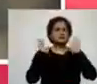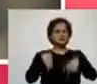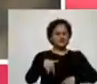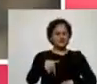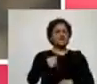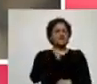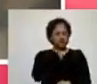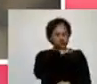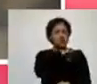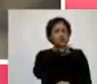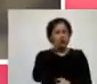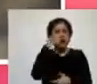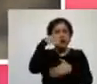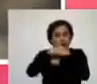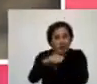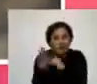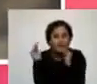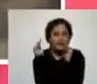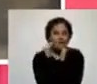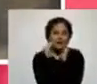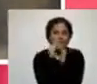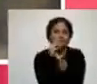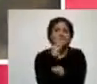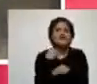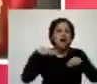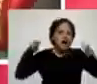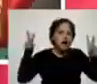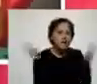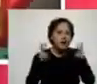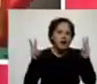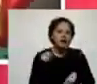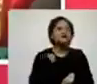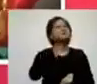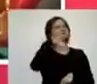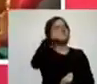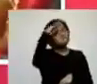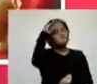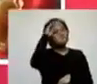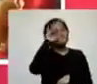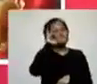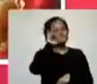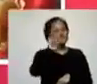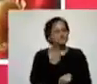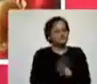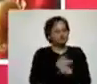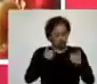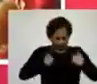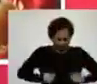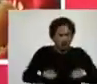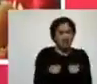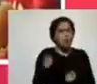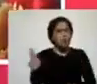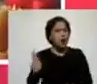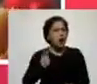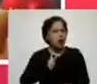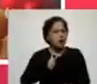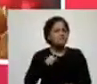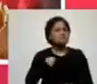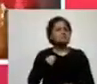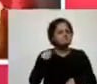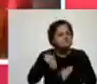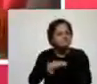la colmena. ¿Cómo no la había pensado antes? Después de todo, yo soy parte de ellas. Voy a